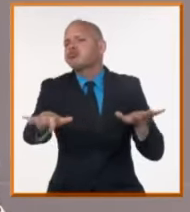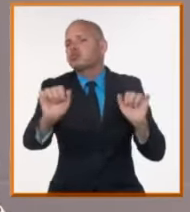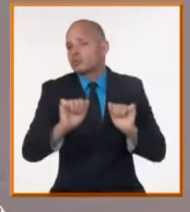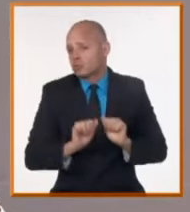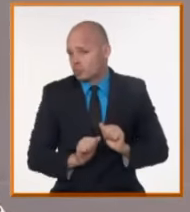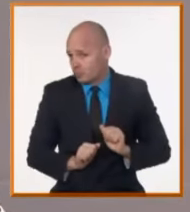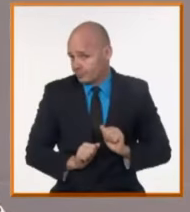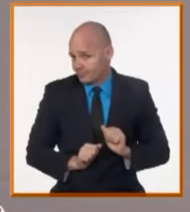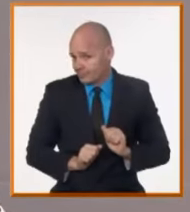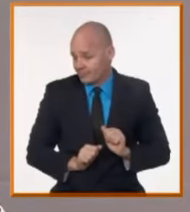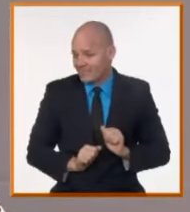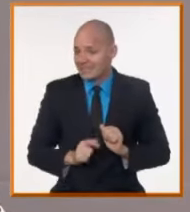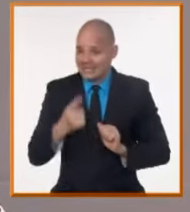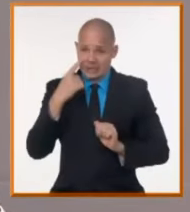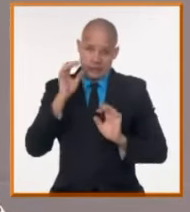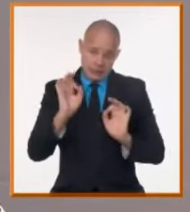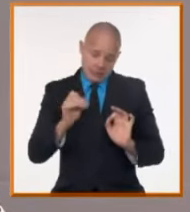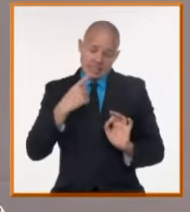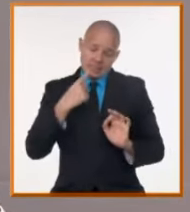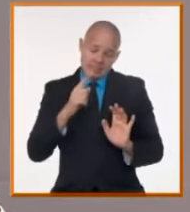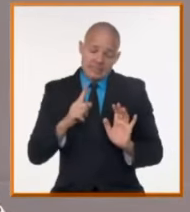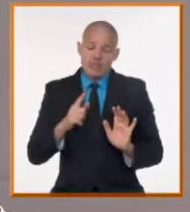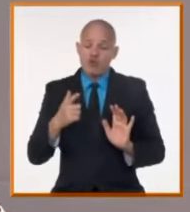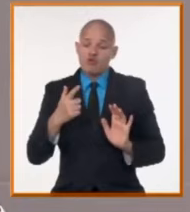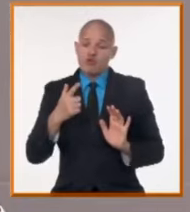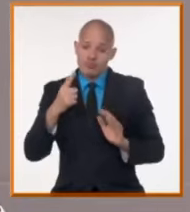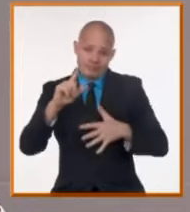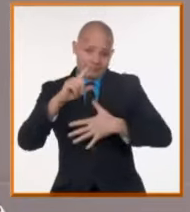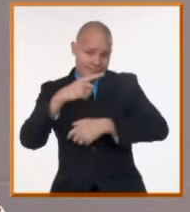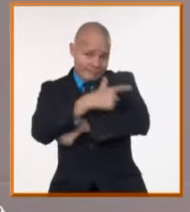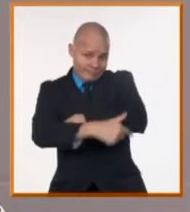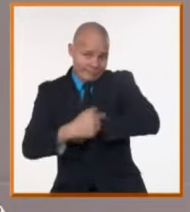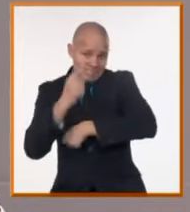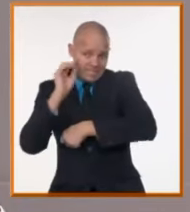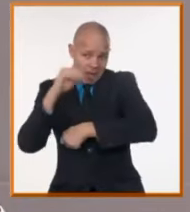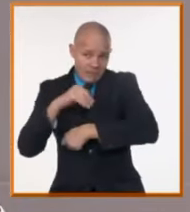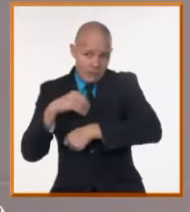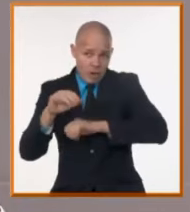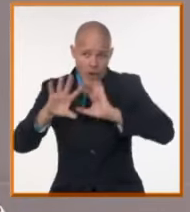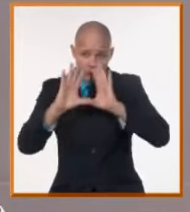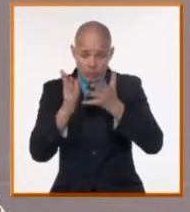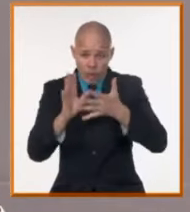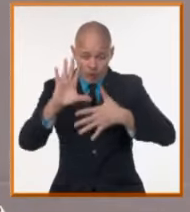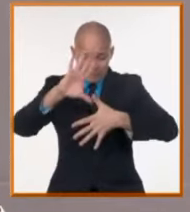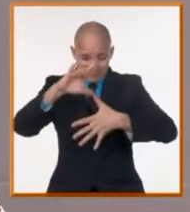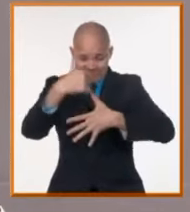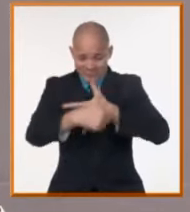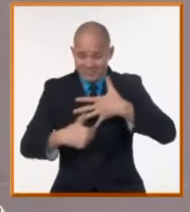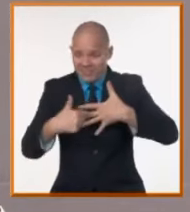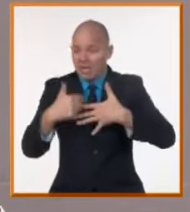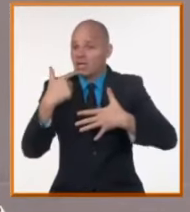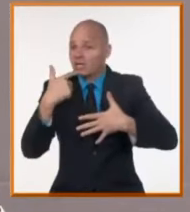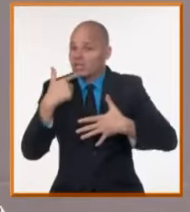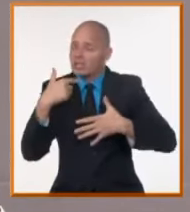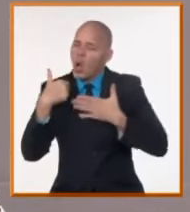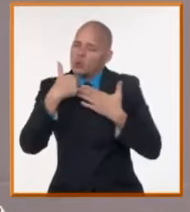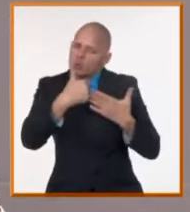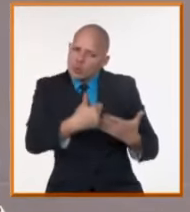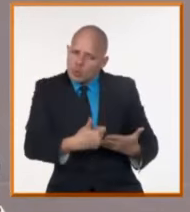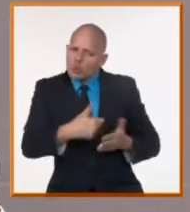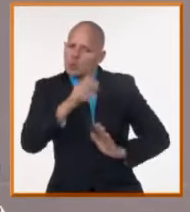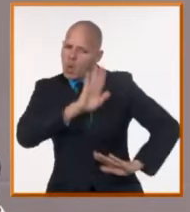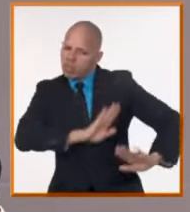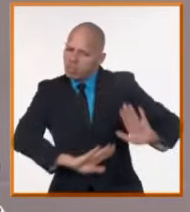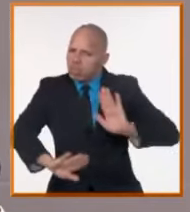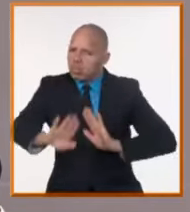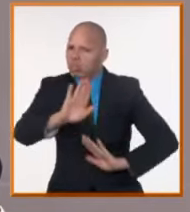que defendía los intereses llamados de seguridad nacional de los pueblos latinoamericanos, cuando en realidad defendía los suyos propios. América